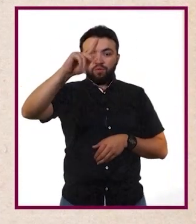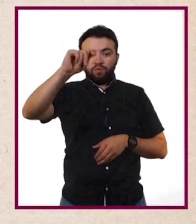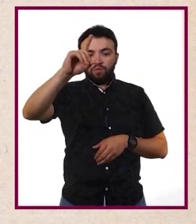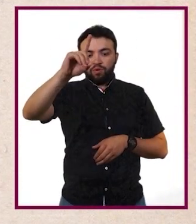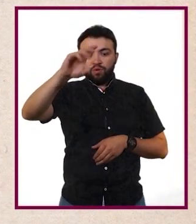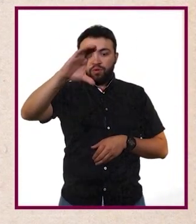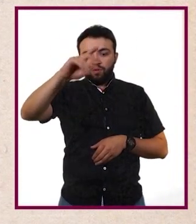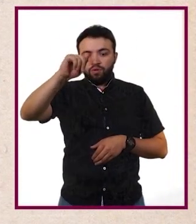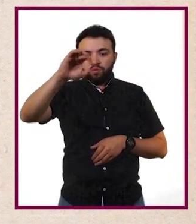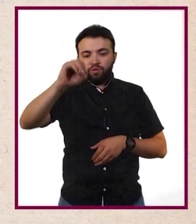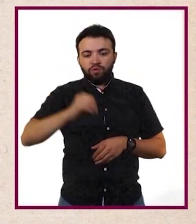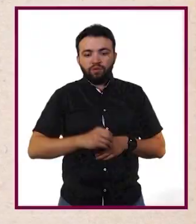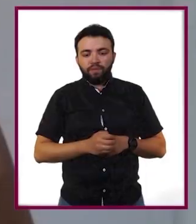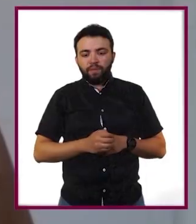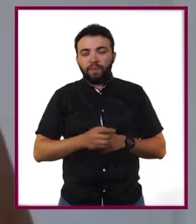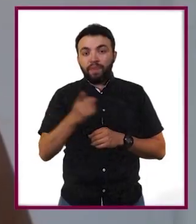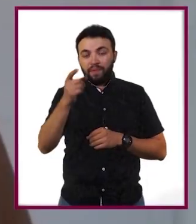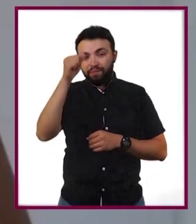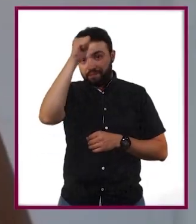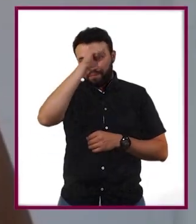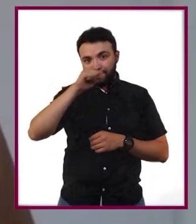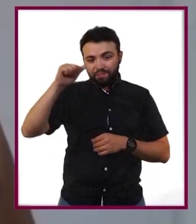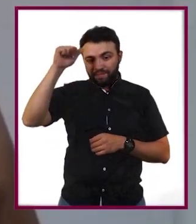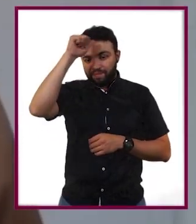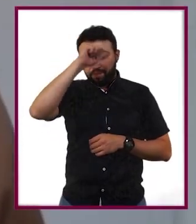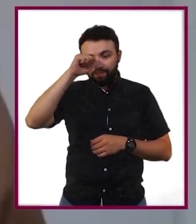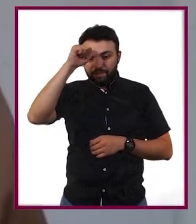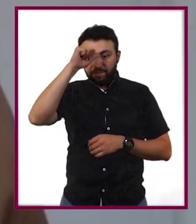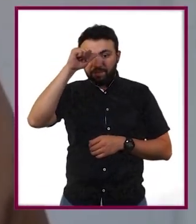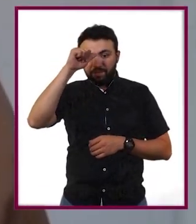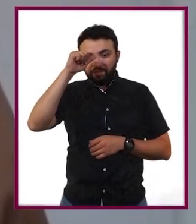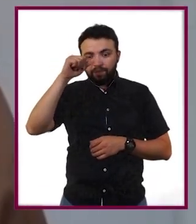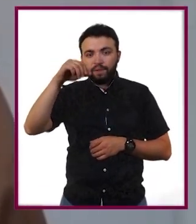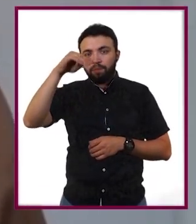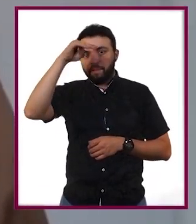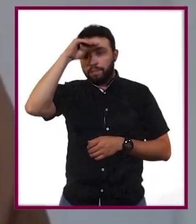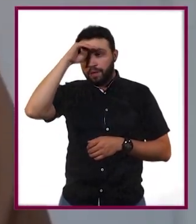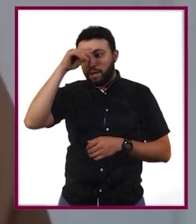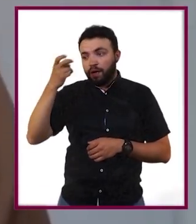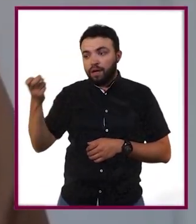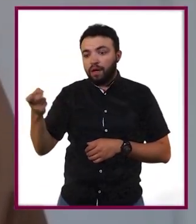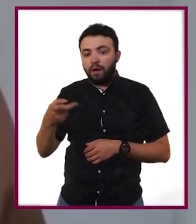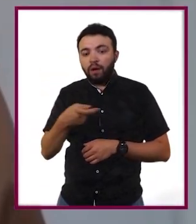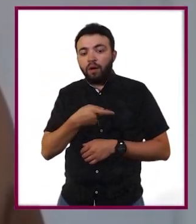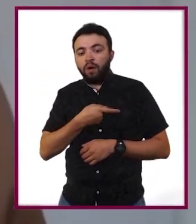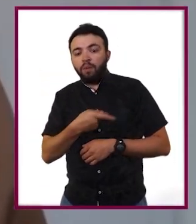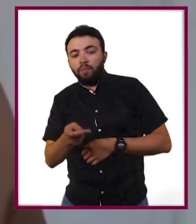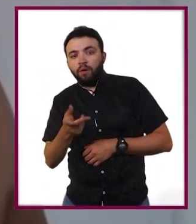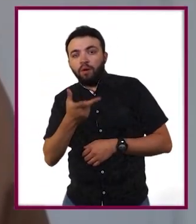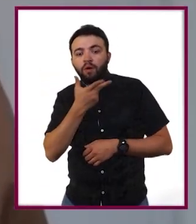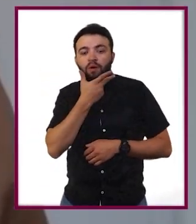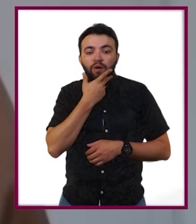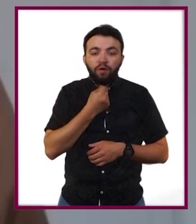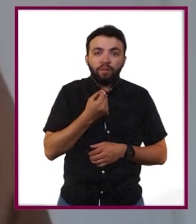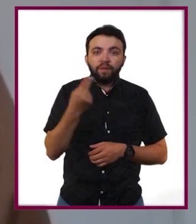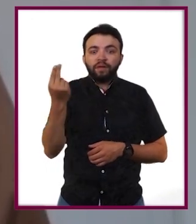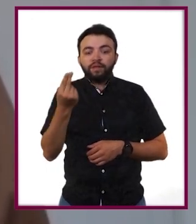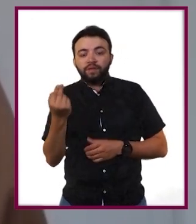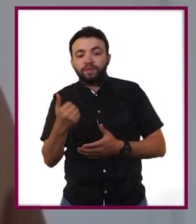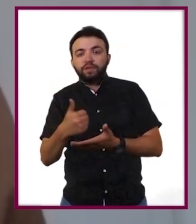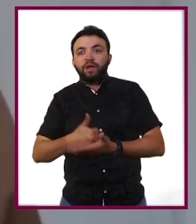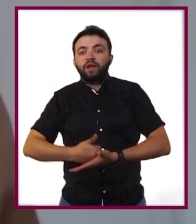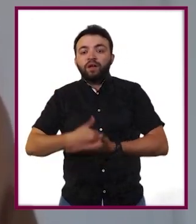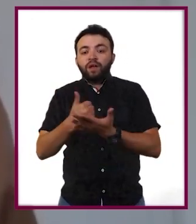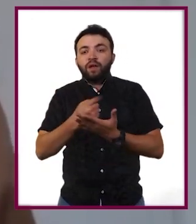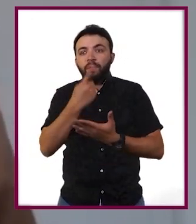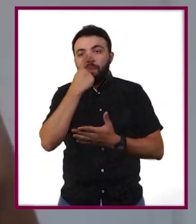Entonces, claro, el problema con Tembleque es que hasta hace muy poco siempre se decía que era un pobre hombre que había tenido que contar con la ayuda divina